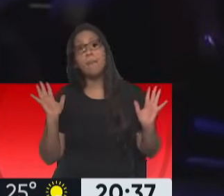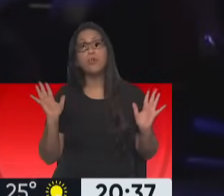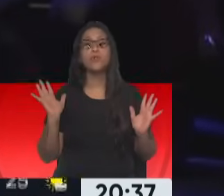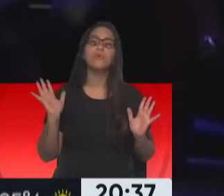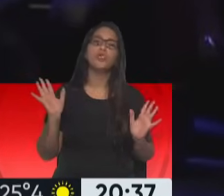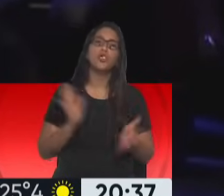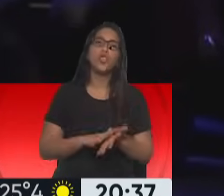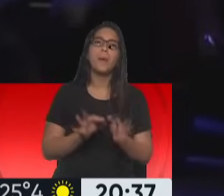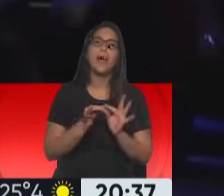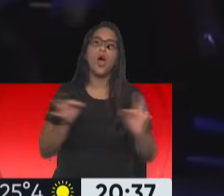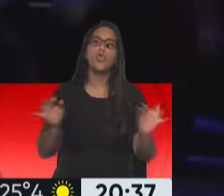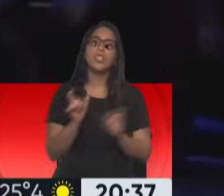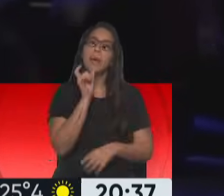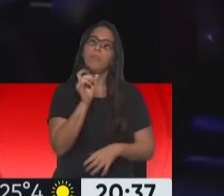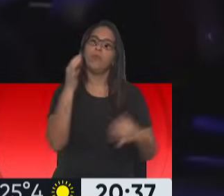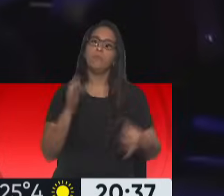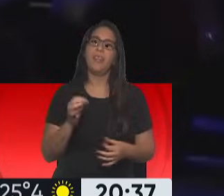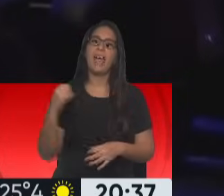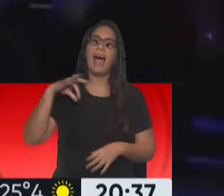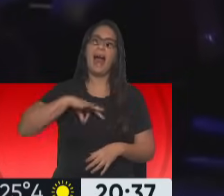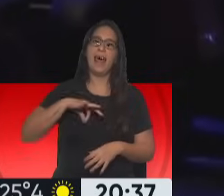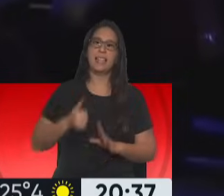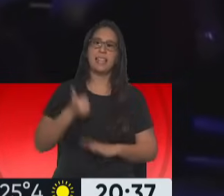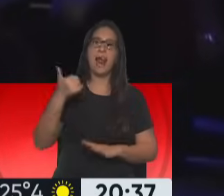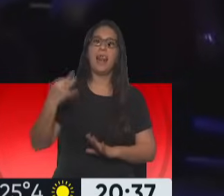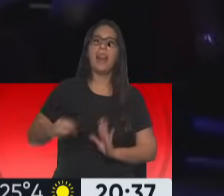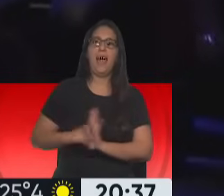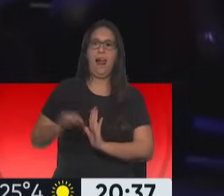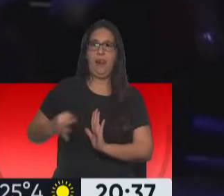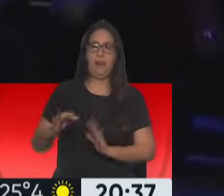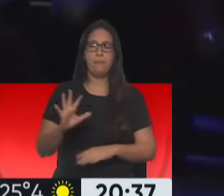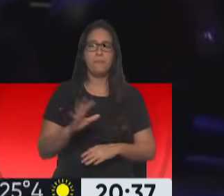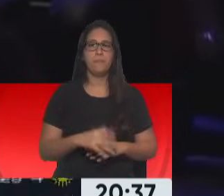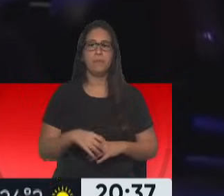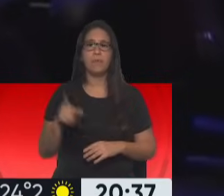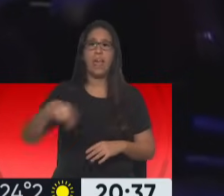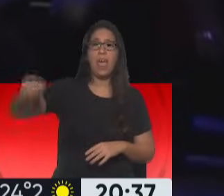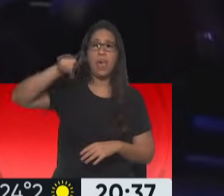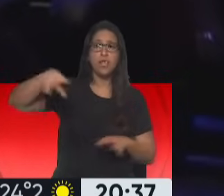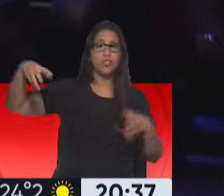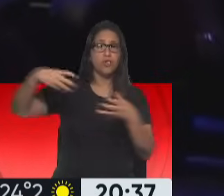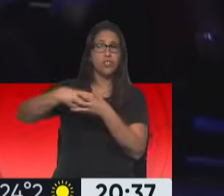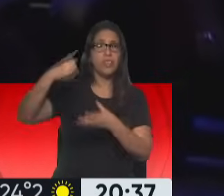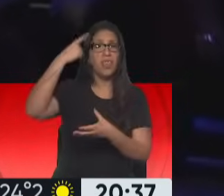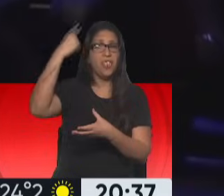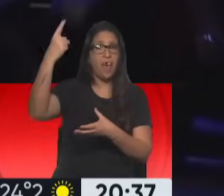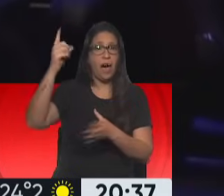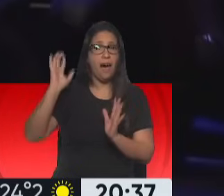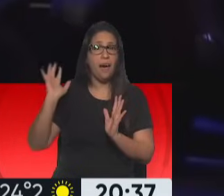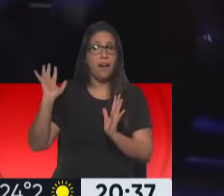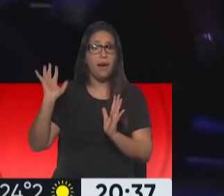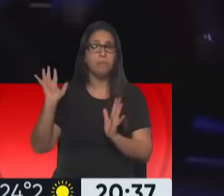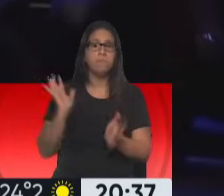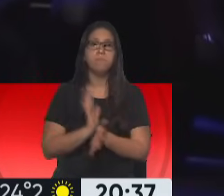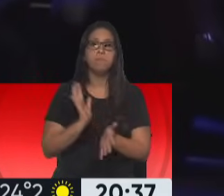ganancias legítimas. Entonces, básicamente ellos tienen una idea, digamos,